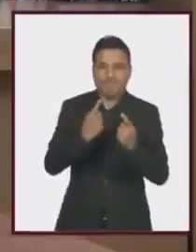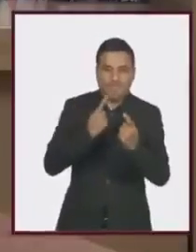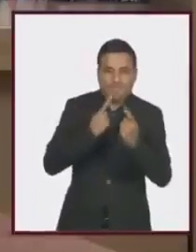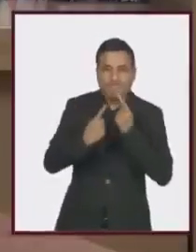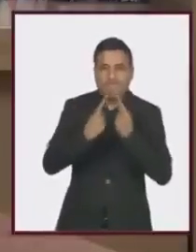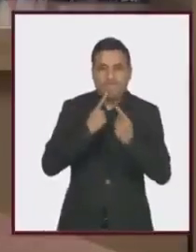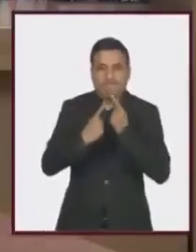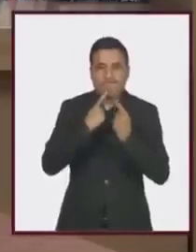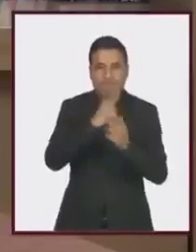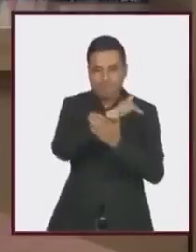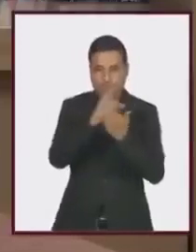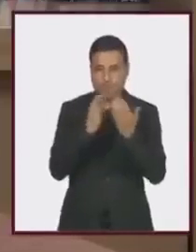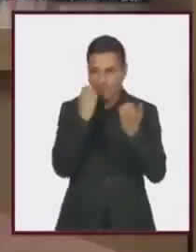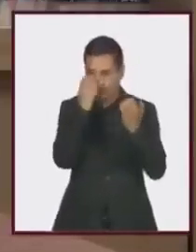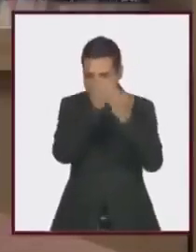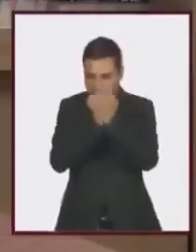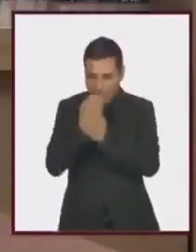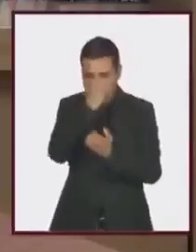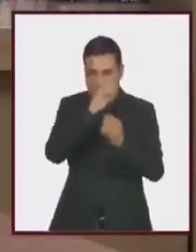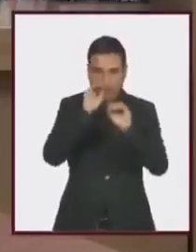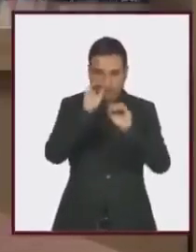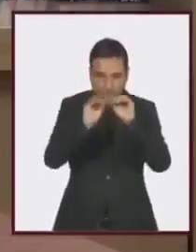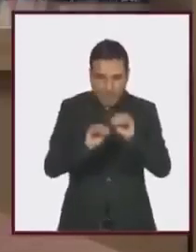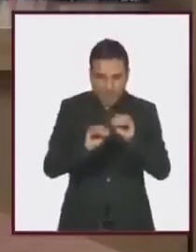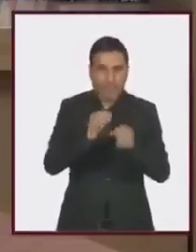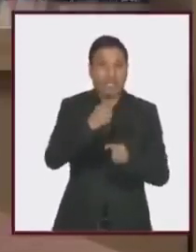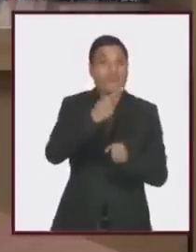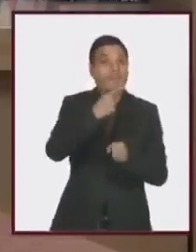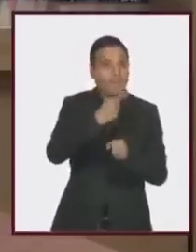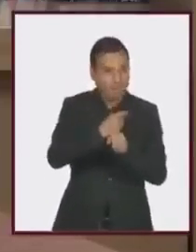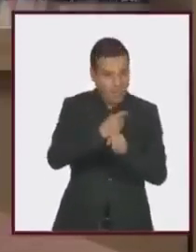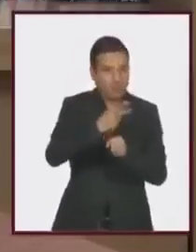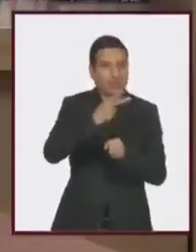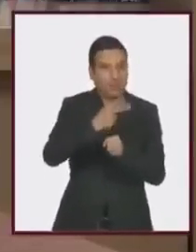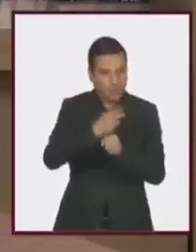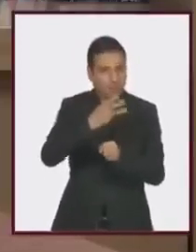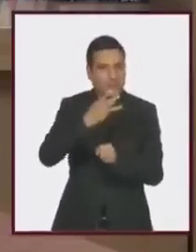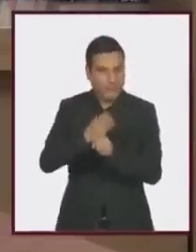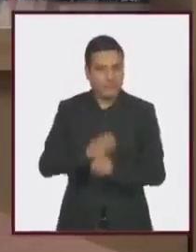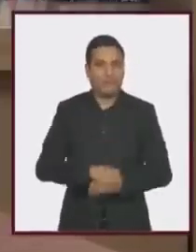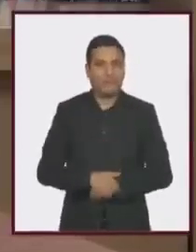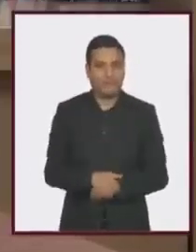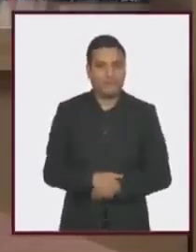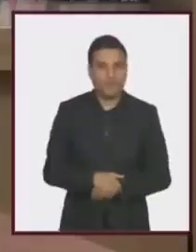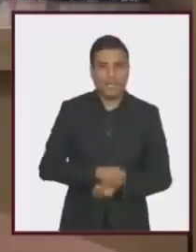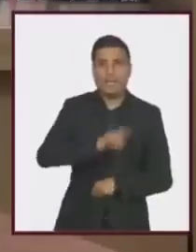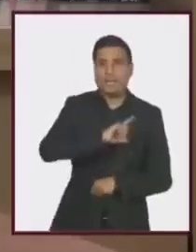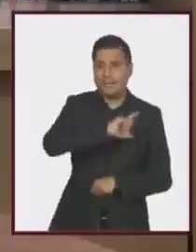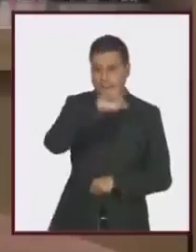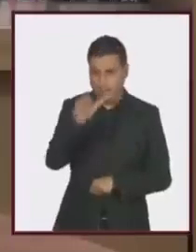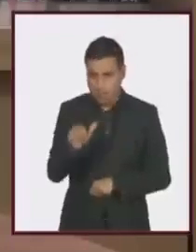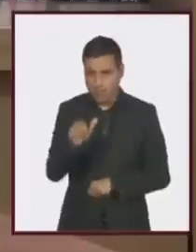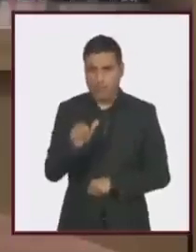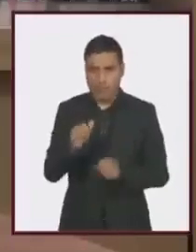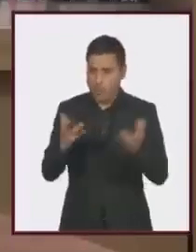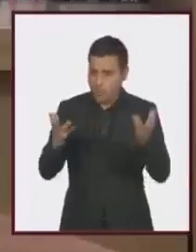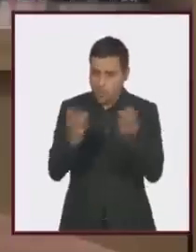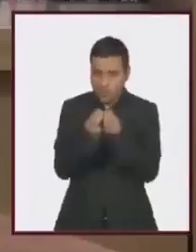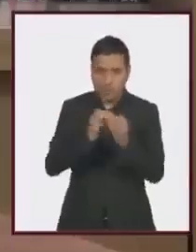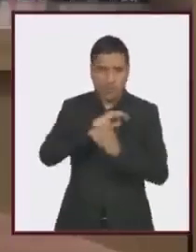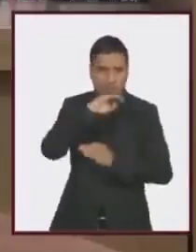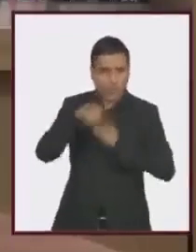grado. Y posteriormente tendrán que hacer una socialización y discusión